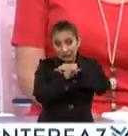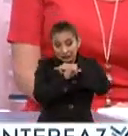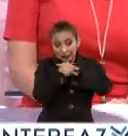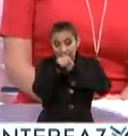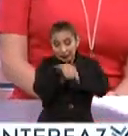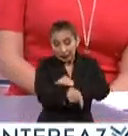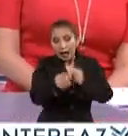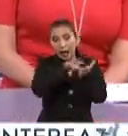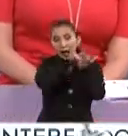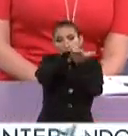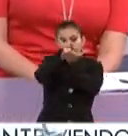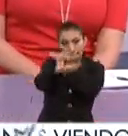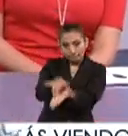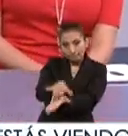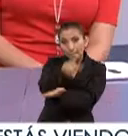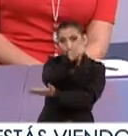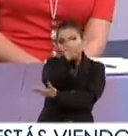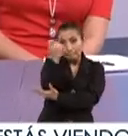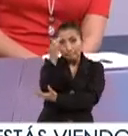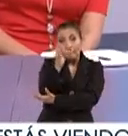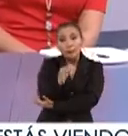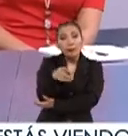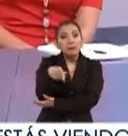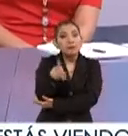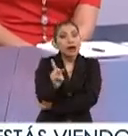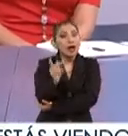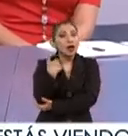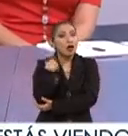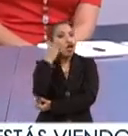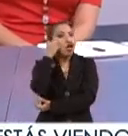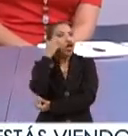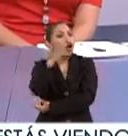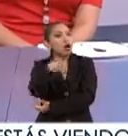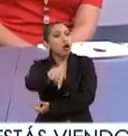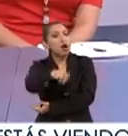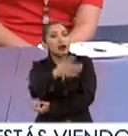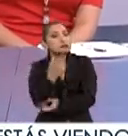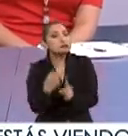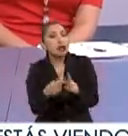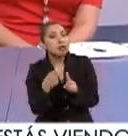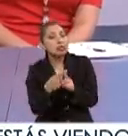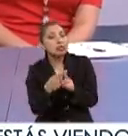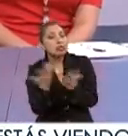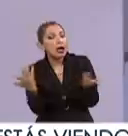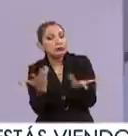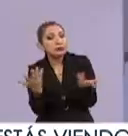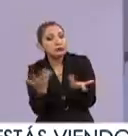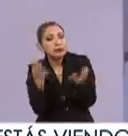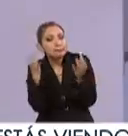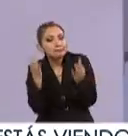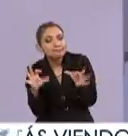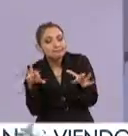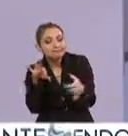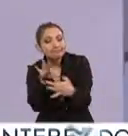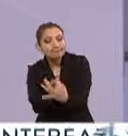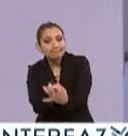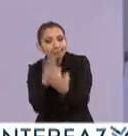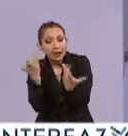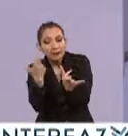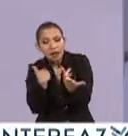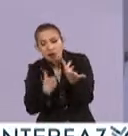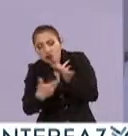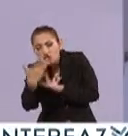online, que apoyo 100%, sin embargo, se olvidan de que la magia y enganchar, conseguir